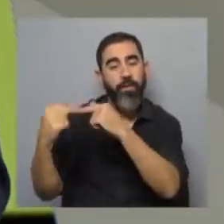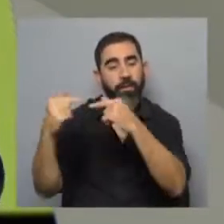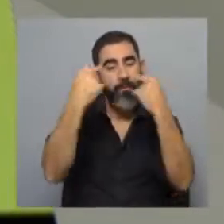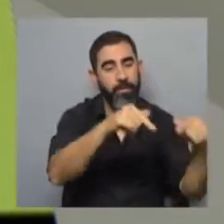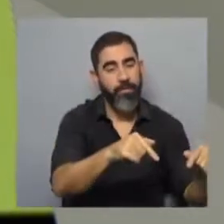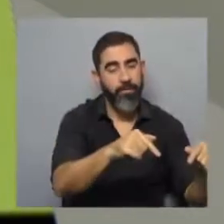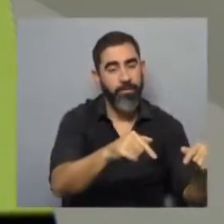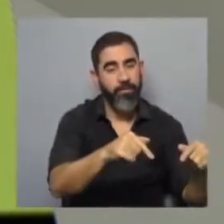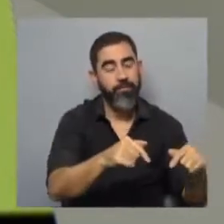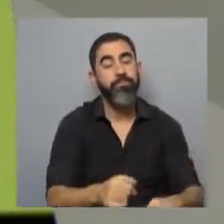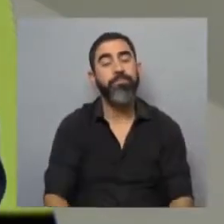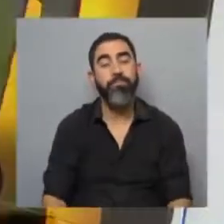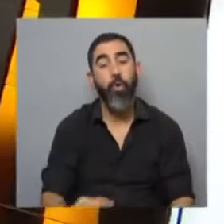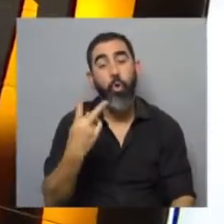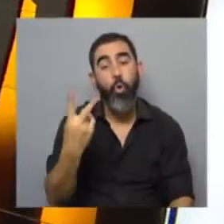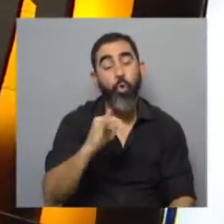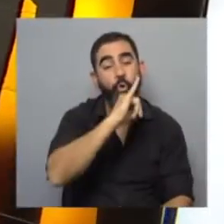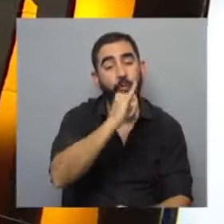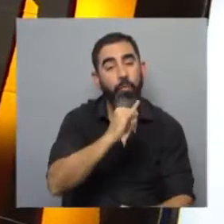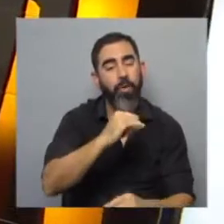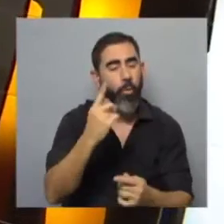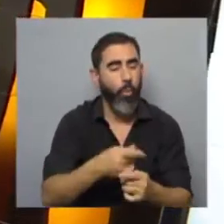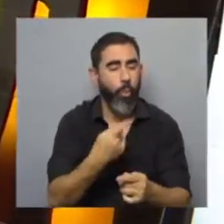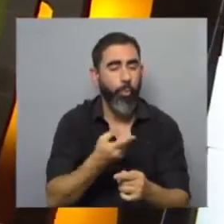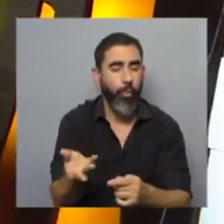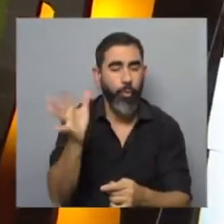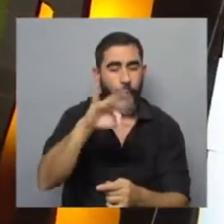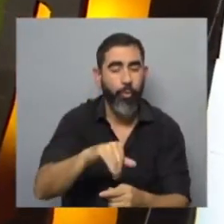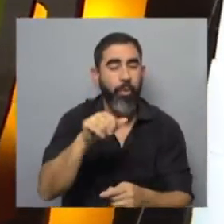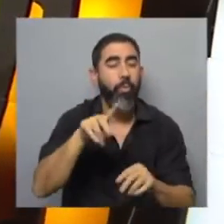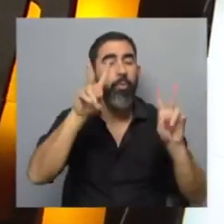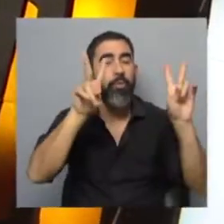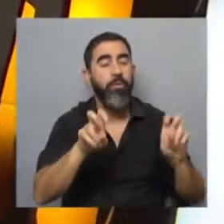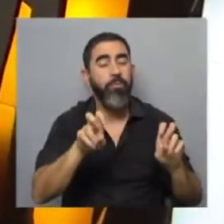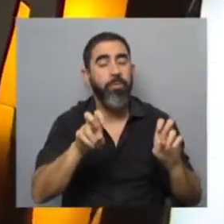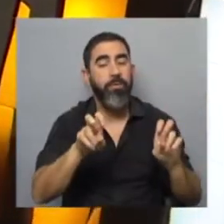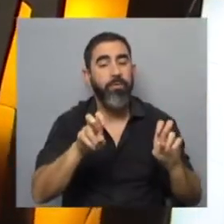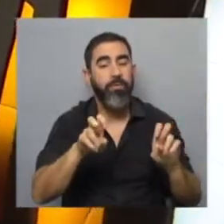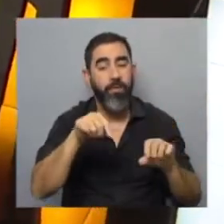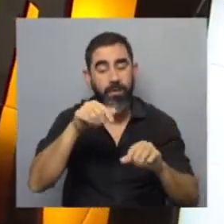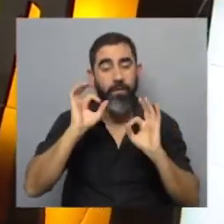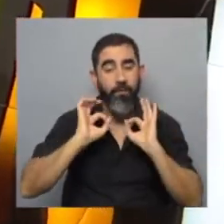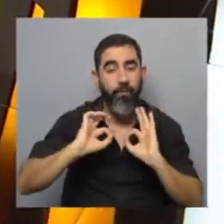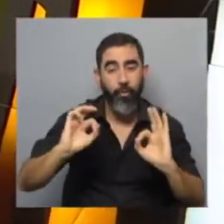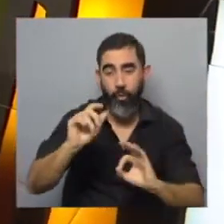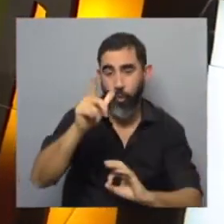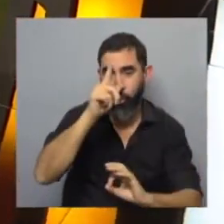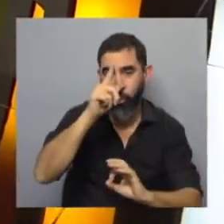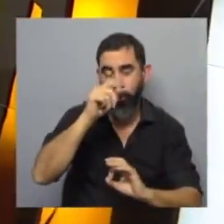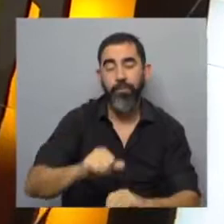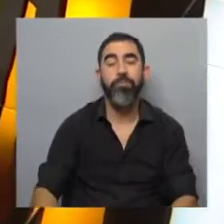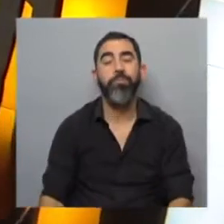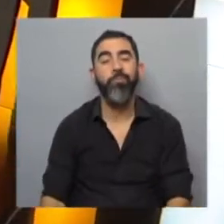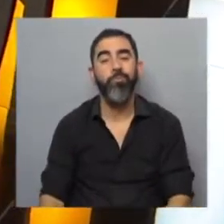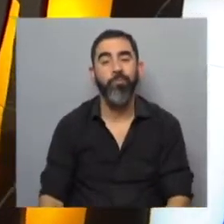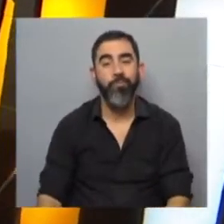distintos, pero los dos son muy cotidianos. Uno porque, bueno, tiene que ver con lo que vamos a hacer en estas vacaciones de julio y ya vamos a ir